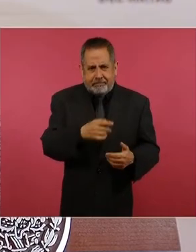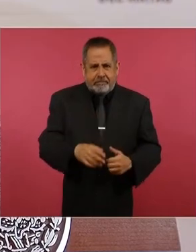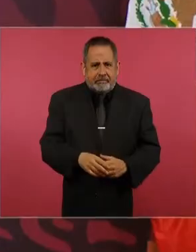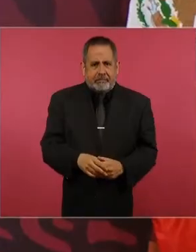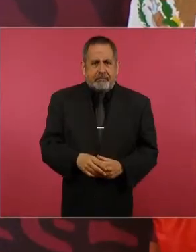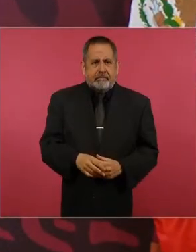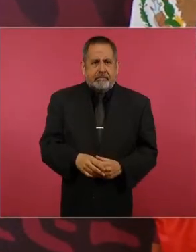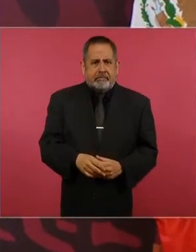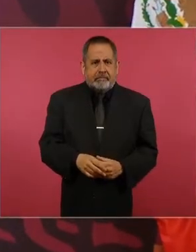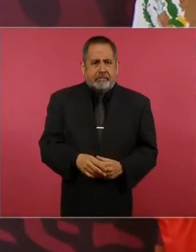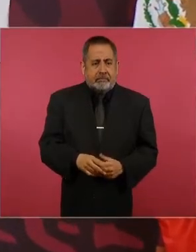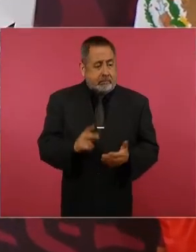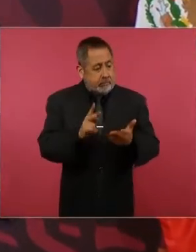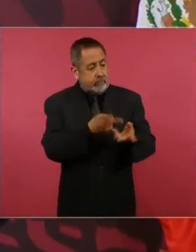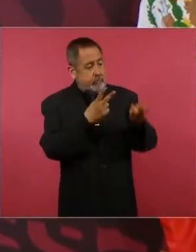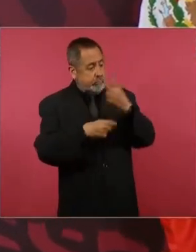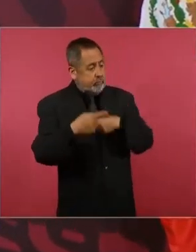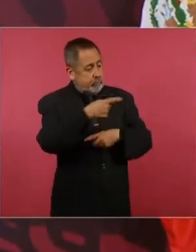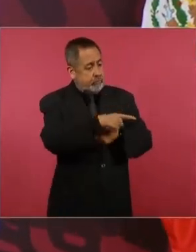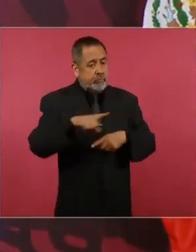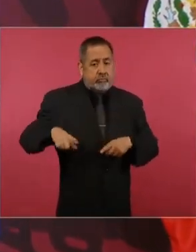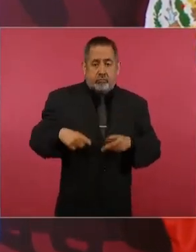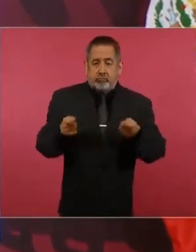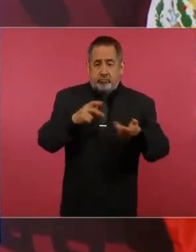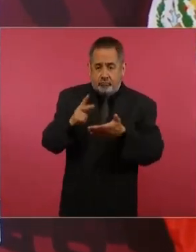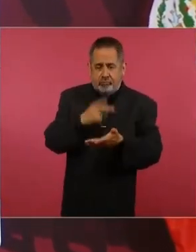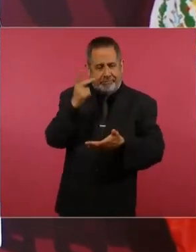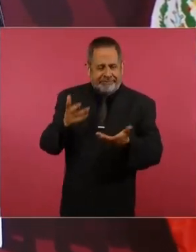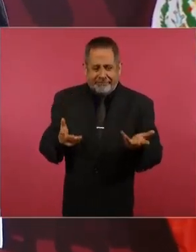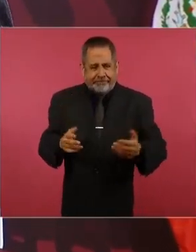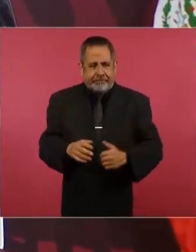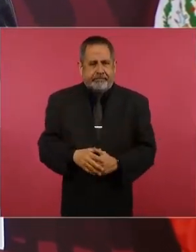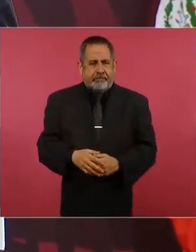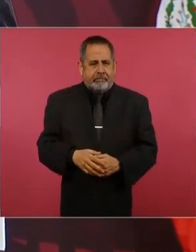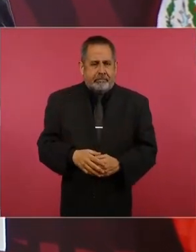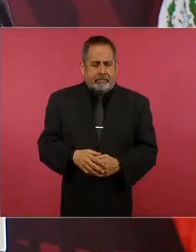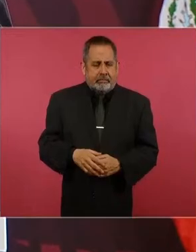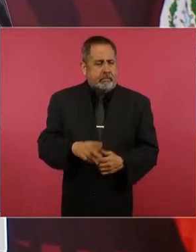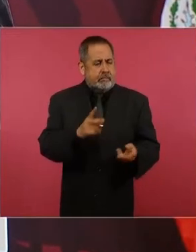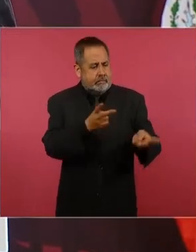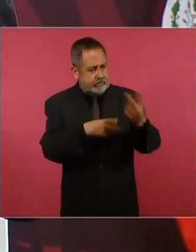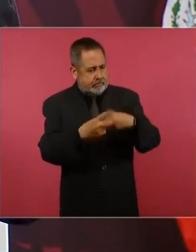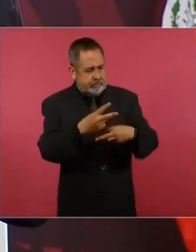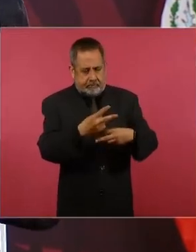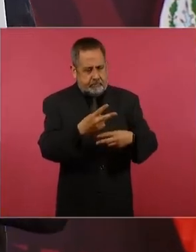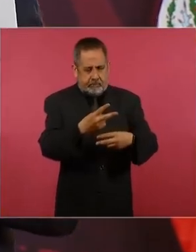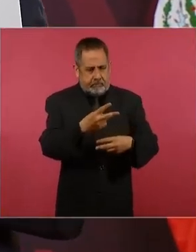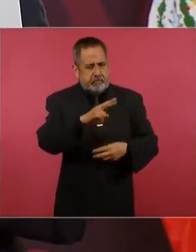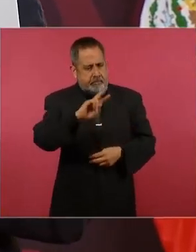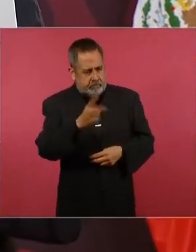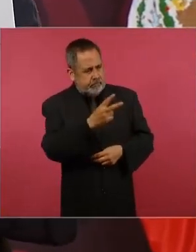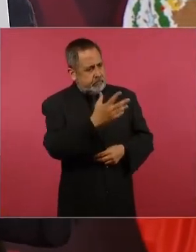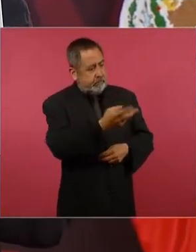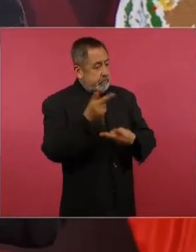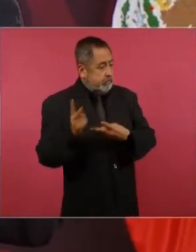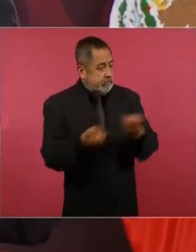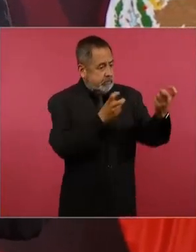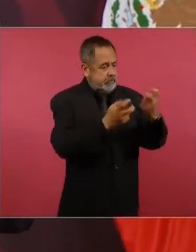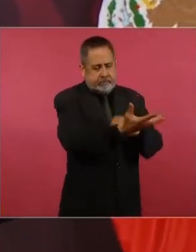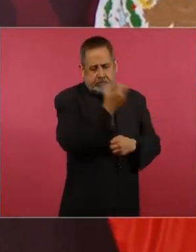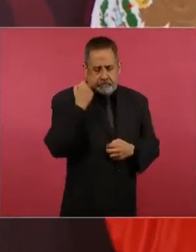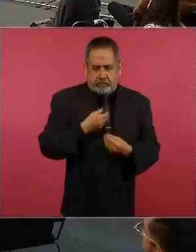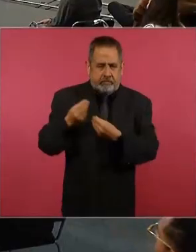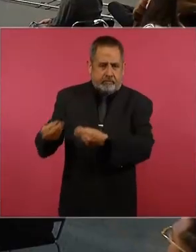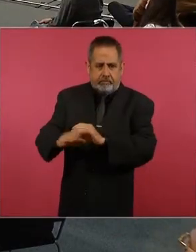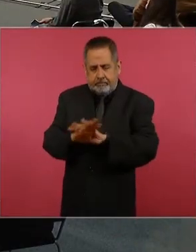en que regresen? Yo también quiero que regresen lo que se robaron. Bueno, ya,